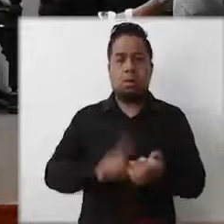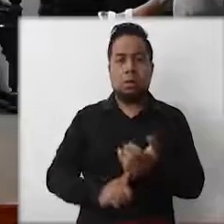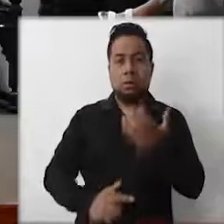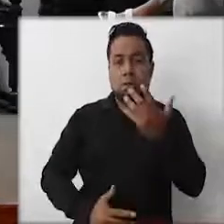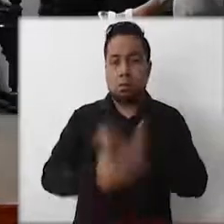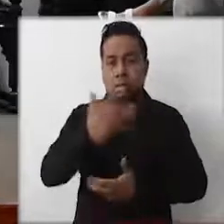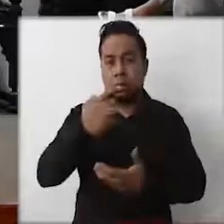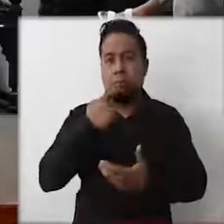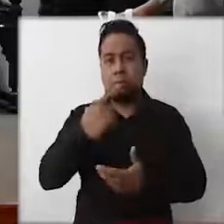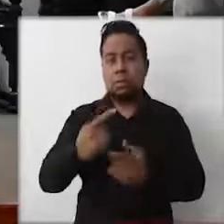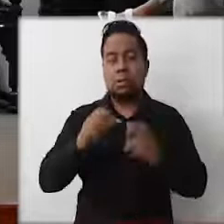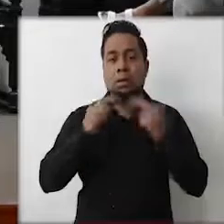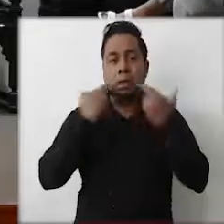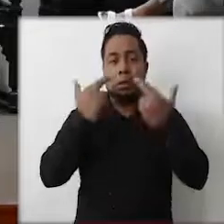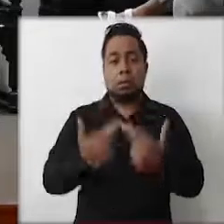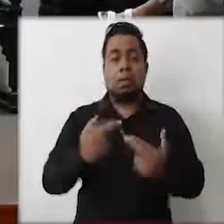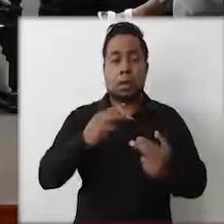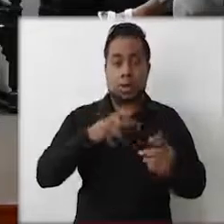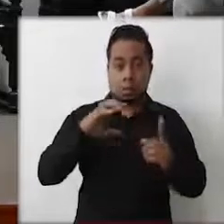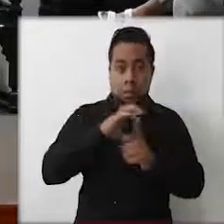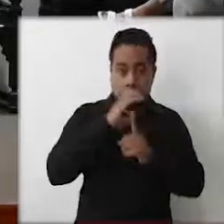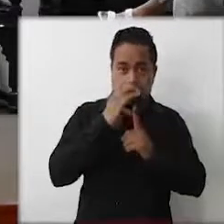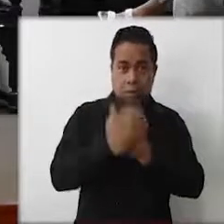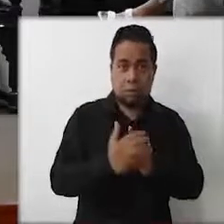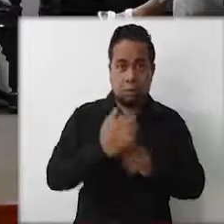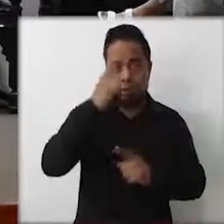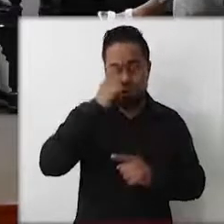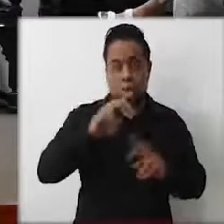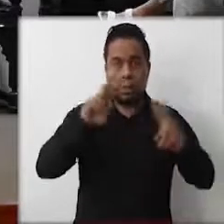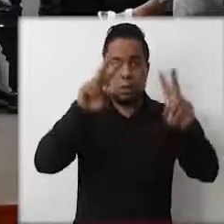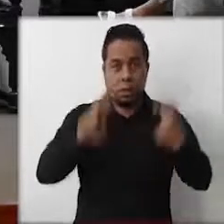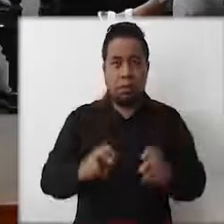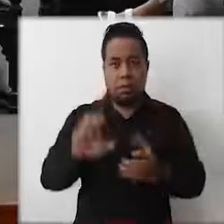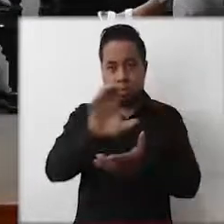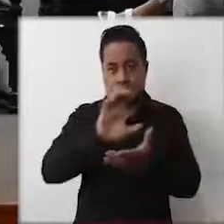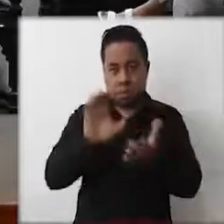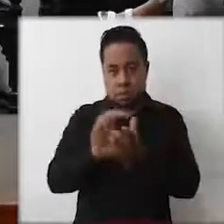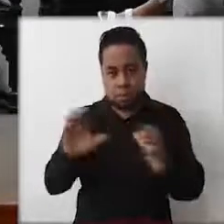empezamos con la regidora Claudia y luego yo primero las damas.